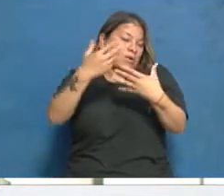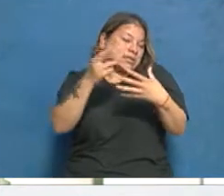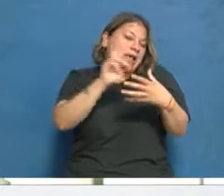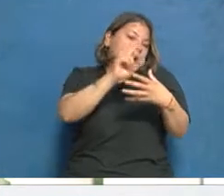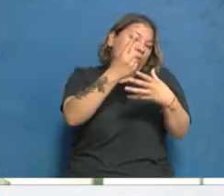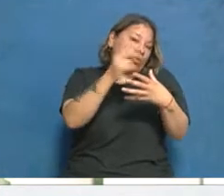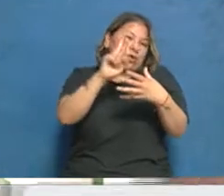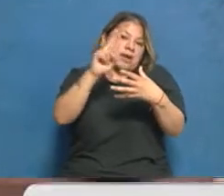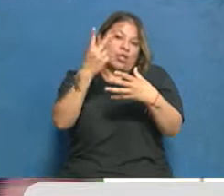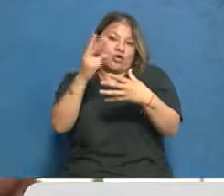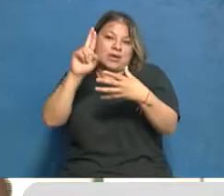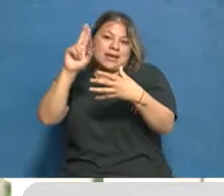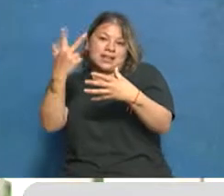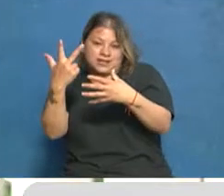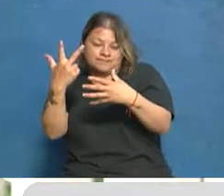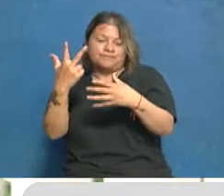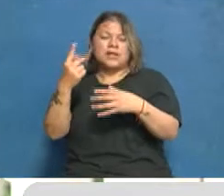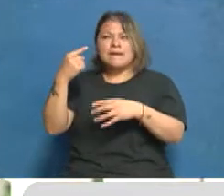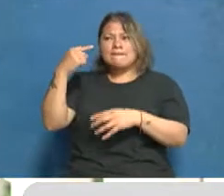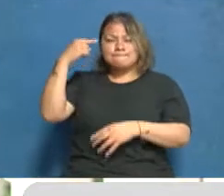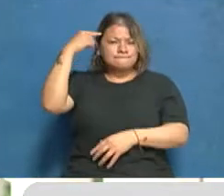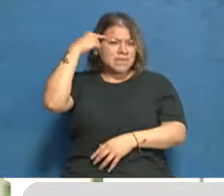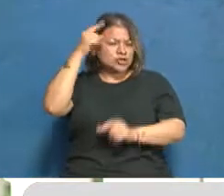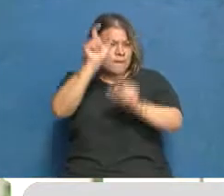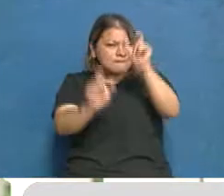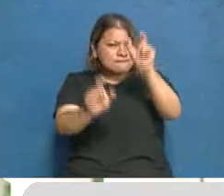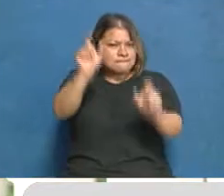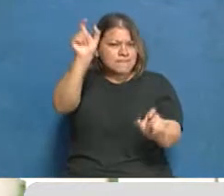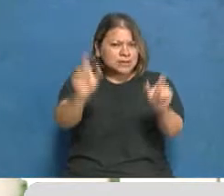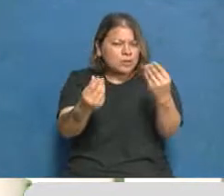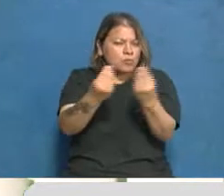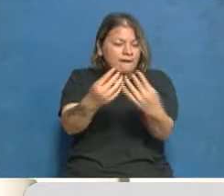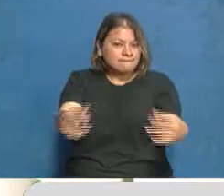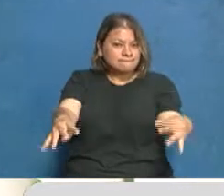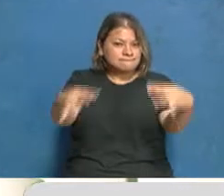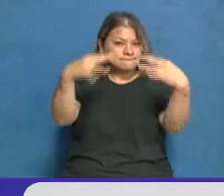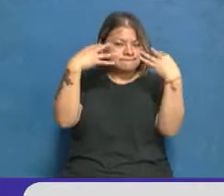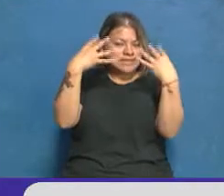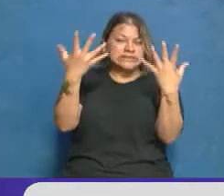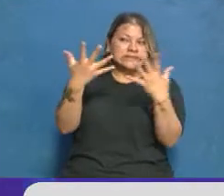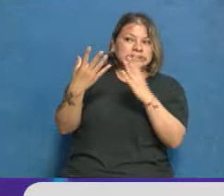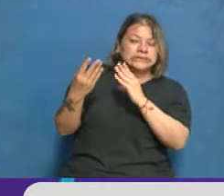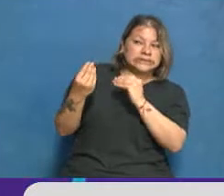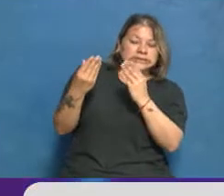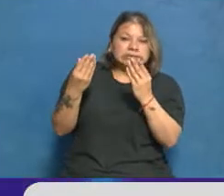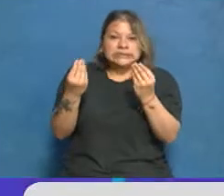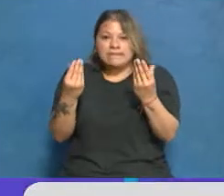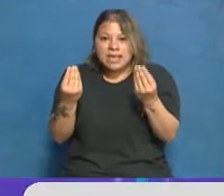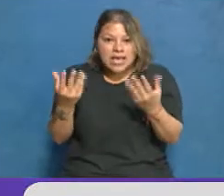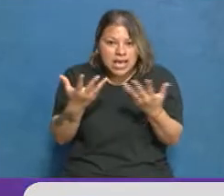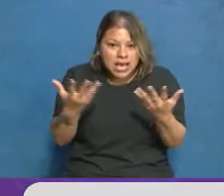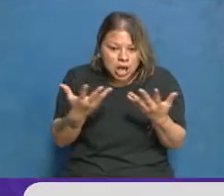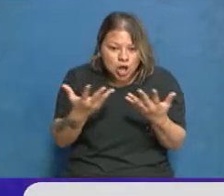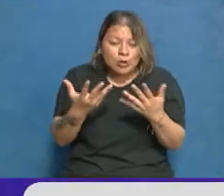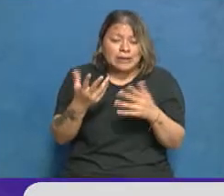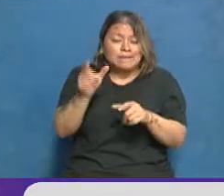de mayores ingresos. Imagino muchas personas que están viendo esta noticia con algo de temor, porque son de